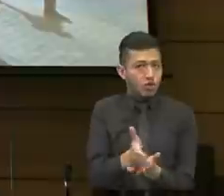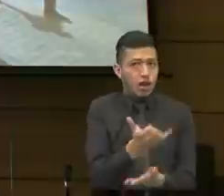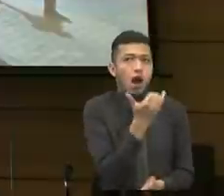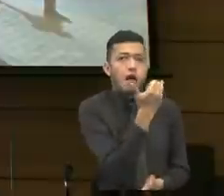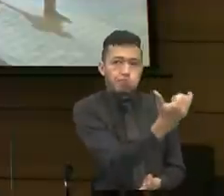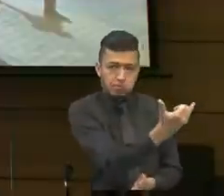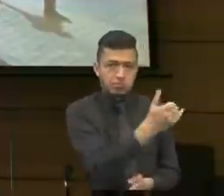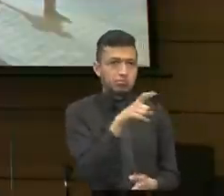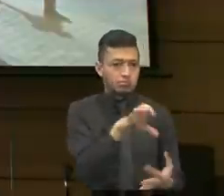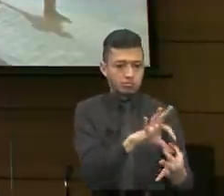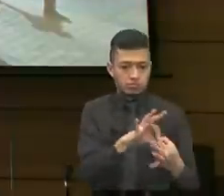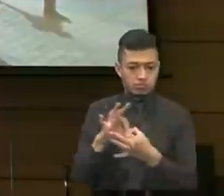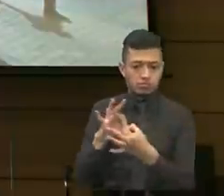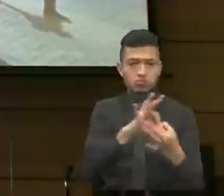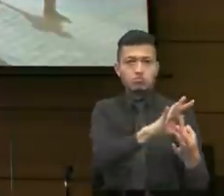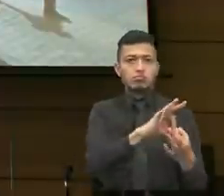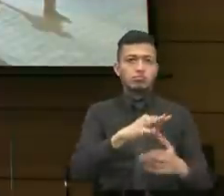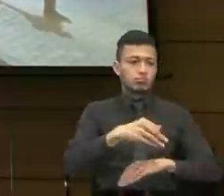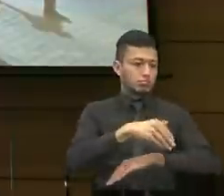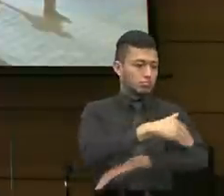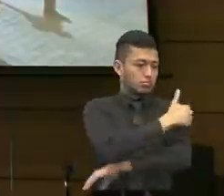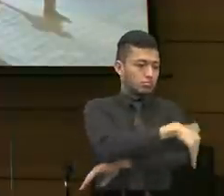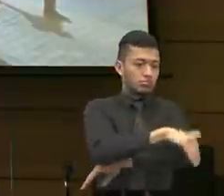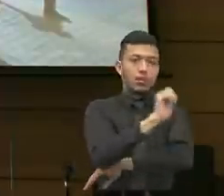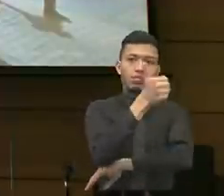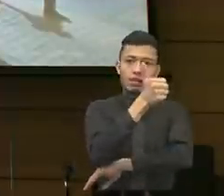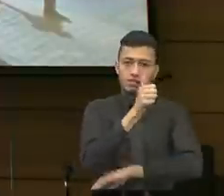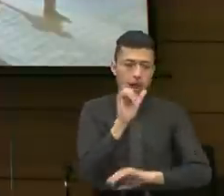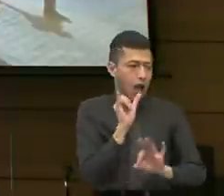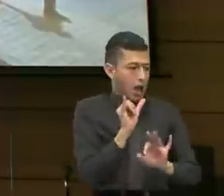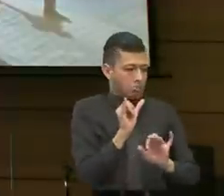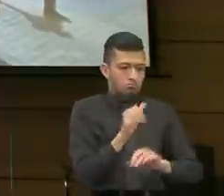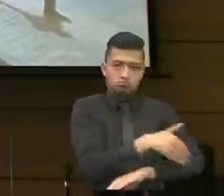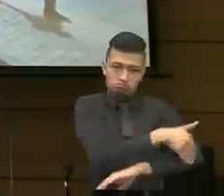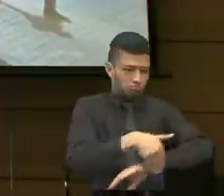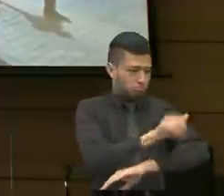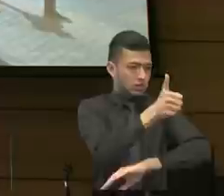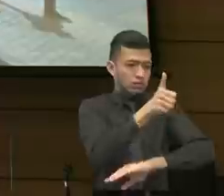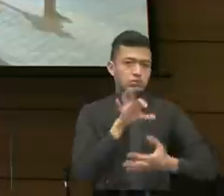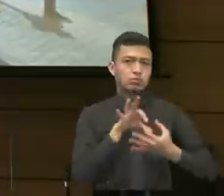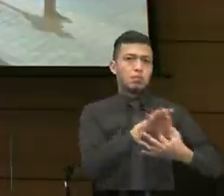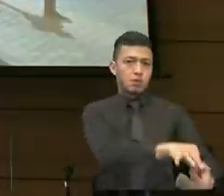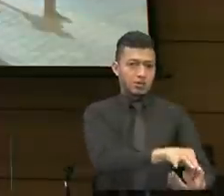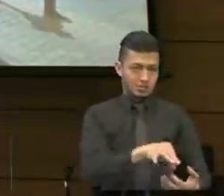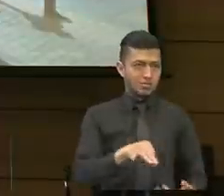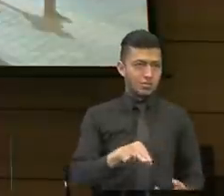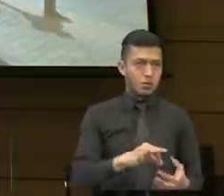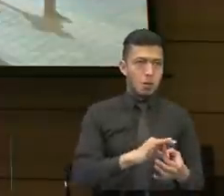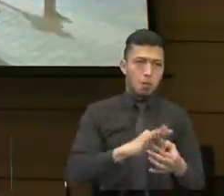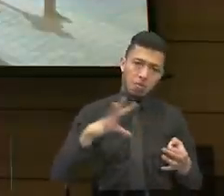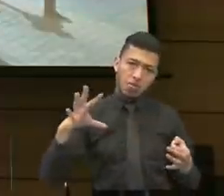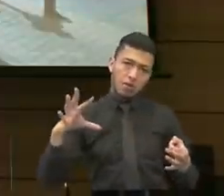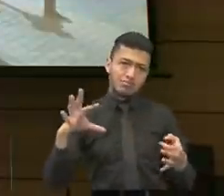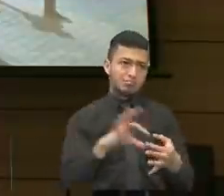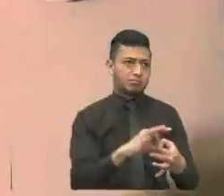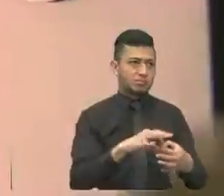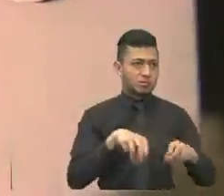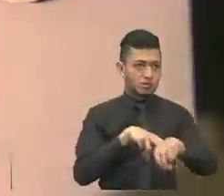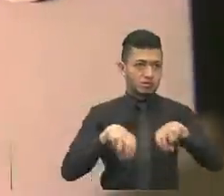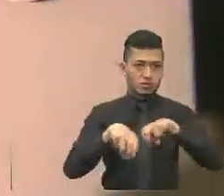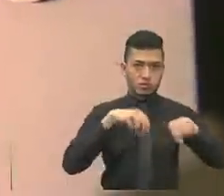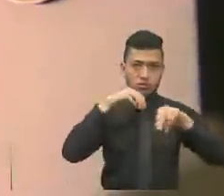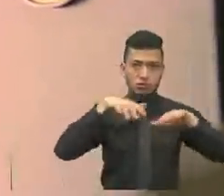la décima. No puedo dejar a los ciudadanos sin eso. ¿Eh? Porque si no, interrumpo la conectividad de transporte público del